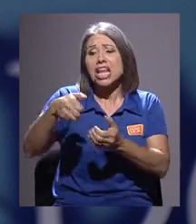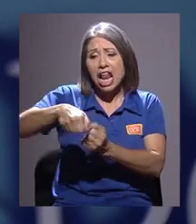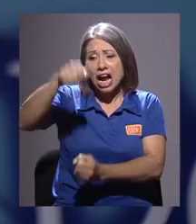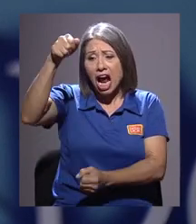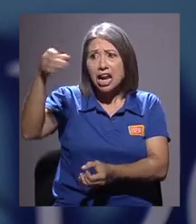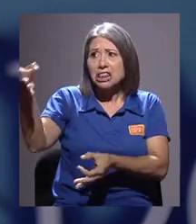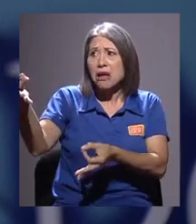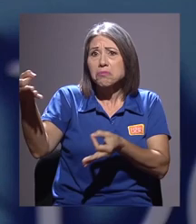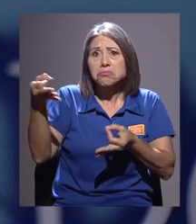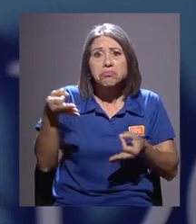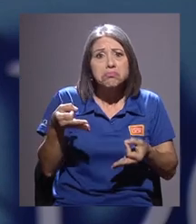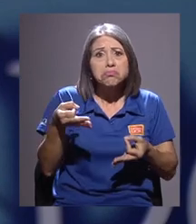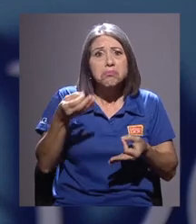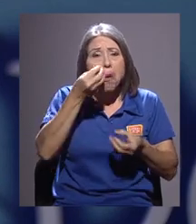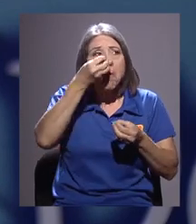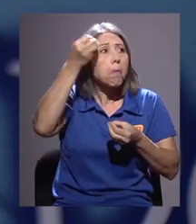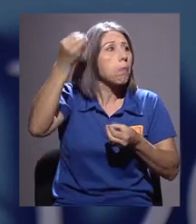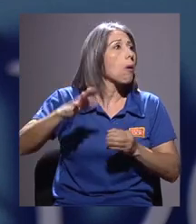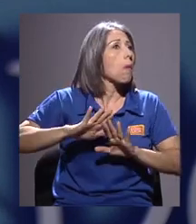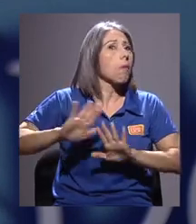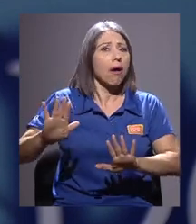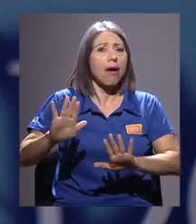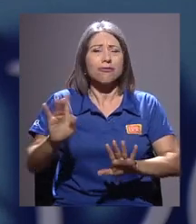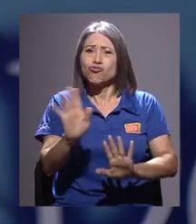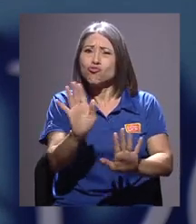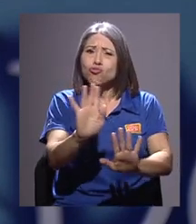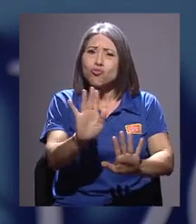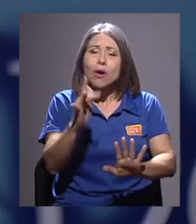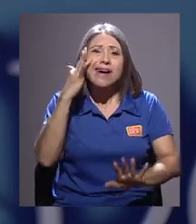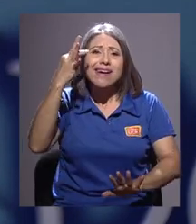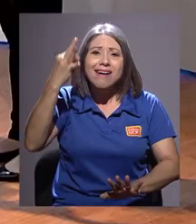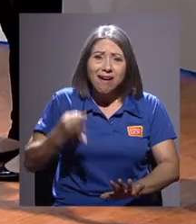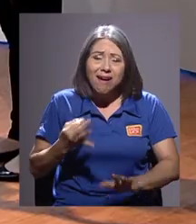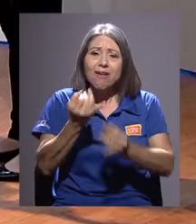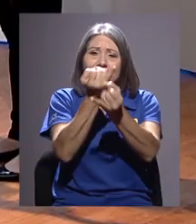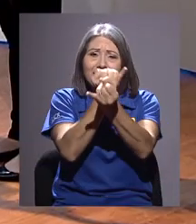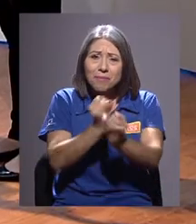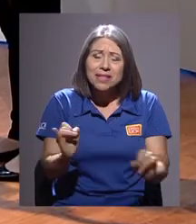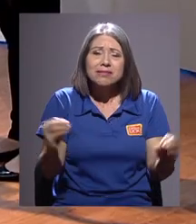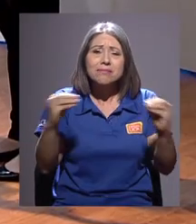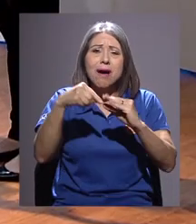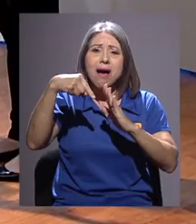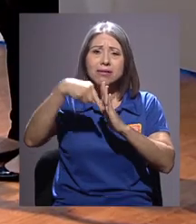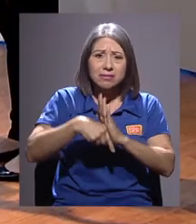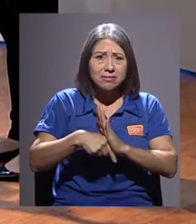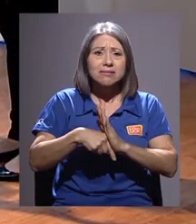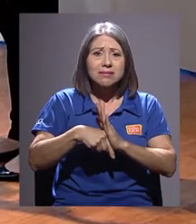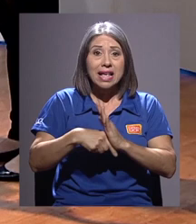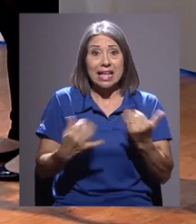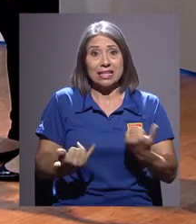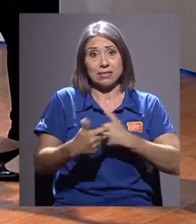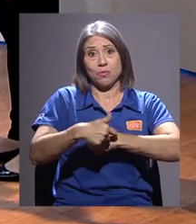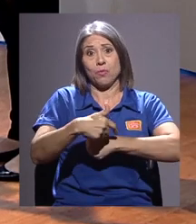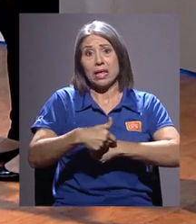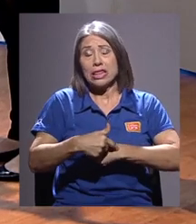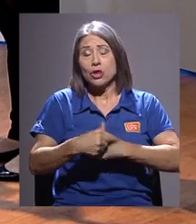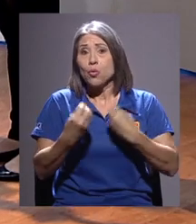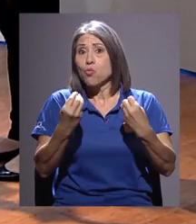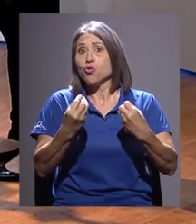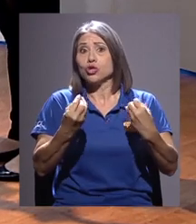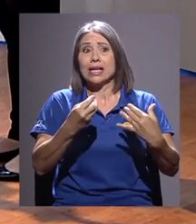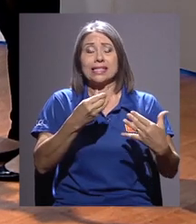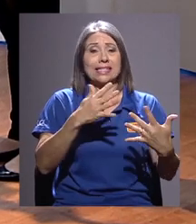de verdad o sea como que no nos importe creo que la independencia va más allá en este momento de tanta